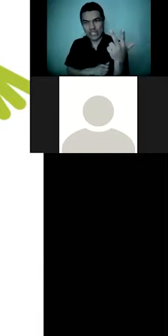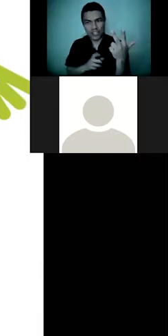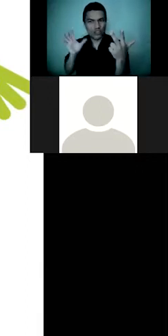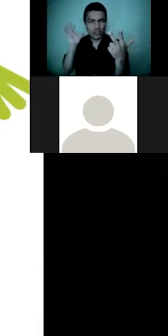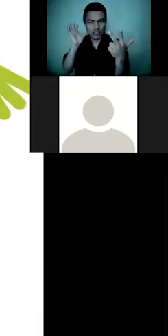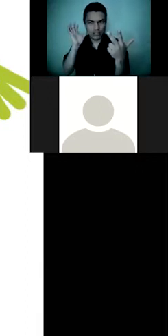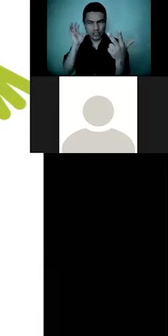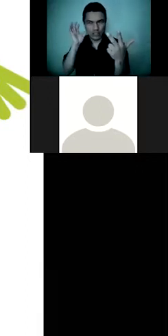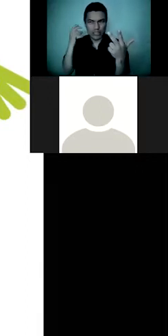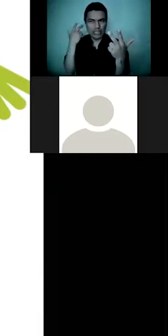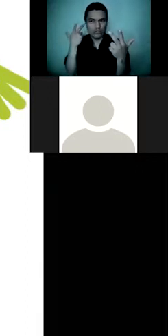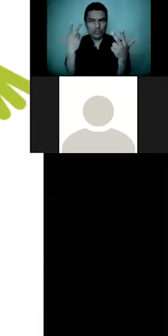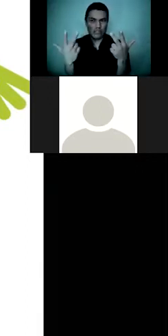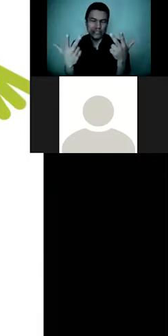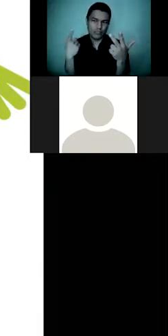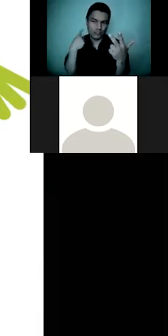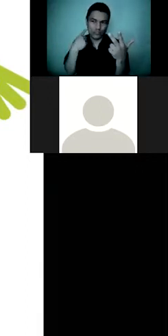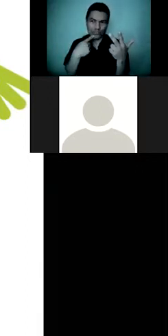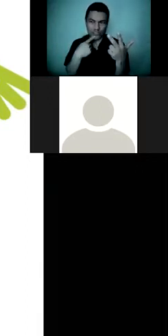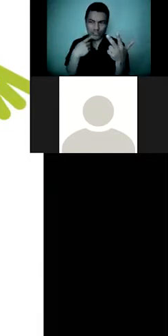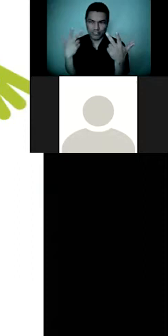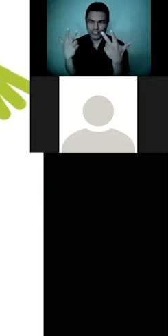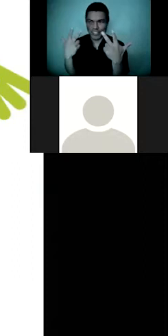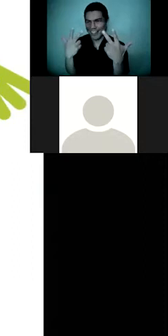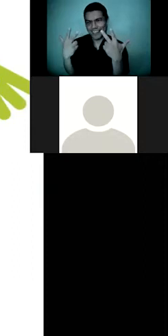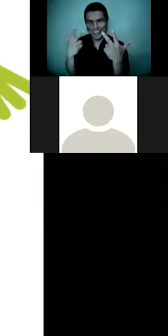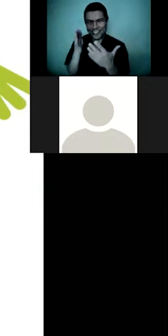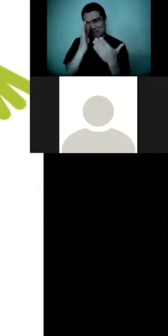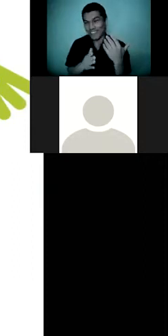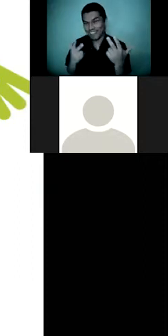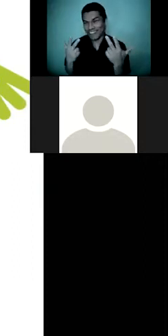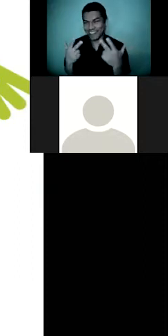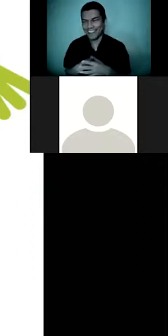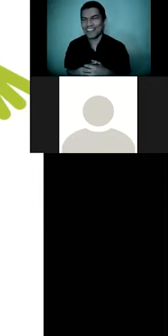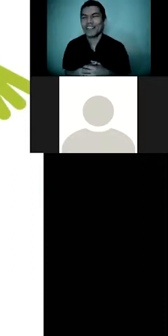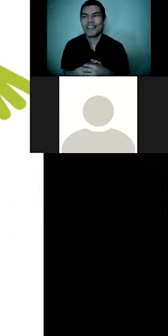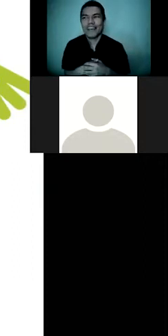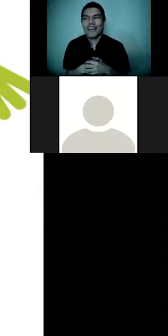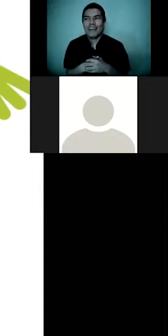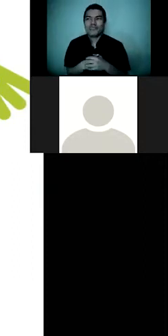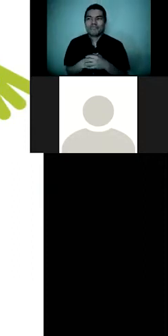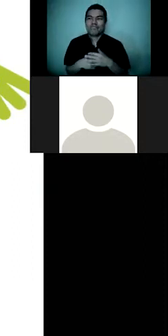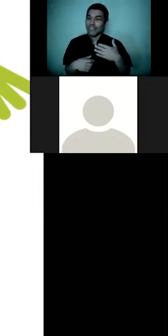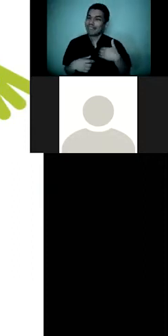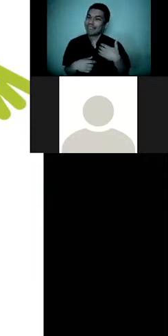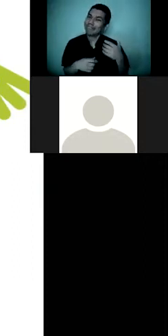3 hermanos son oyentes y 3 hermanos son sordos. es la mitad, mitad.